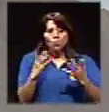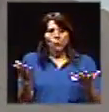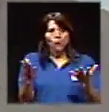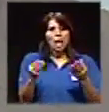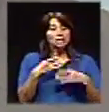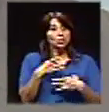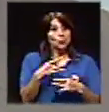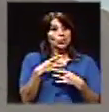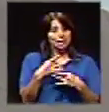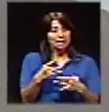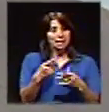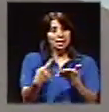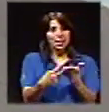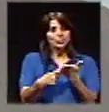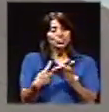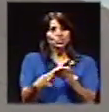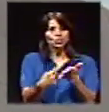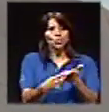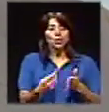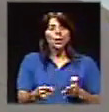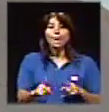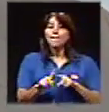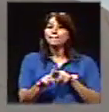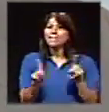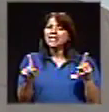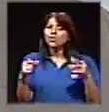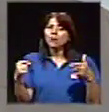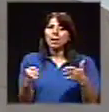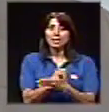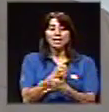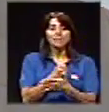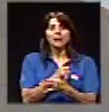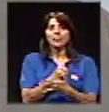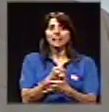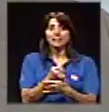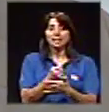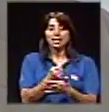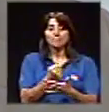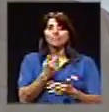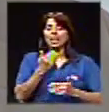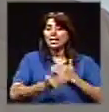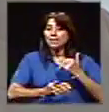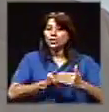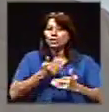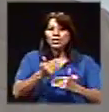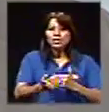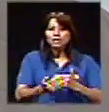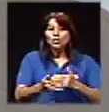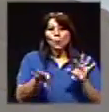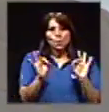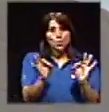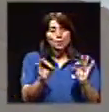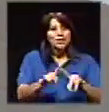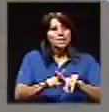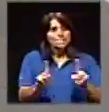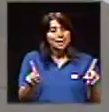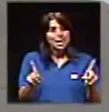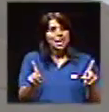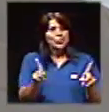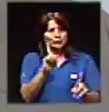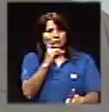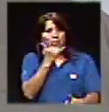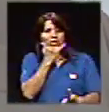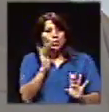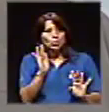muy interesante la discusión. Pero lamentablemente, digamos, el proceso muy, muy bien, pero tiene un error, a mí